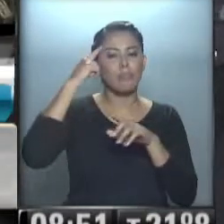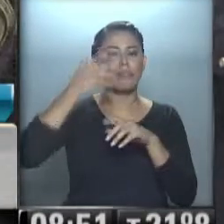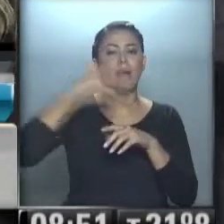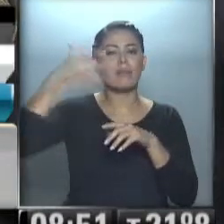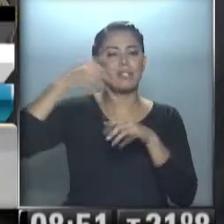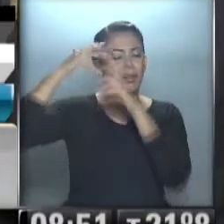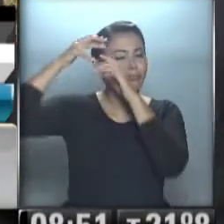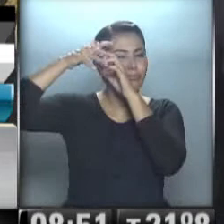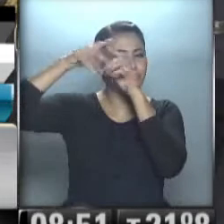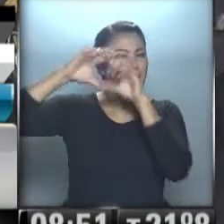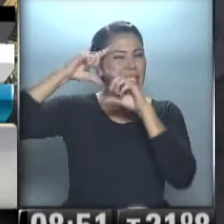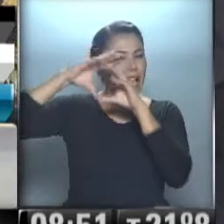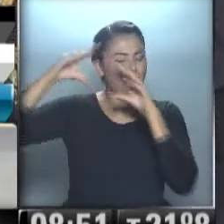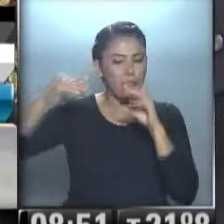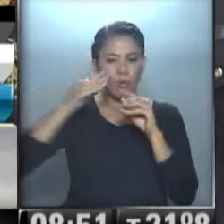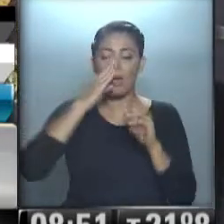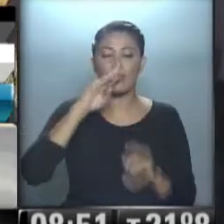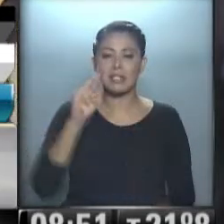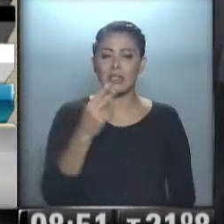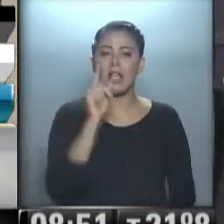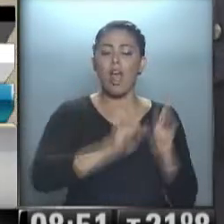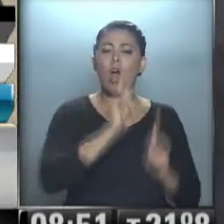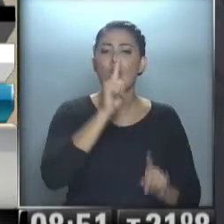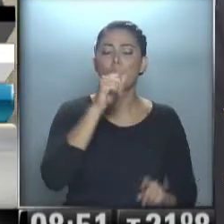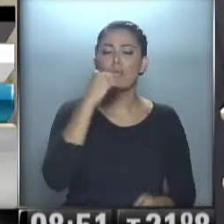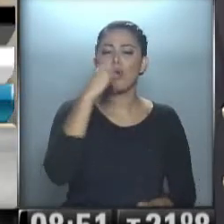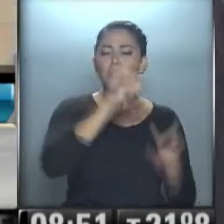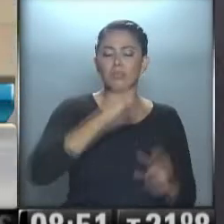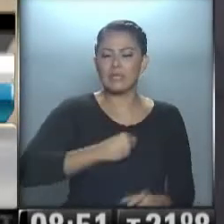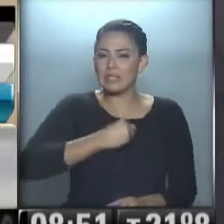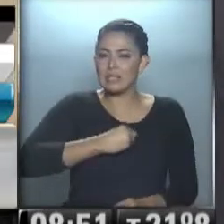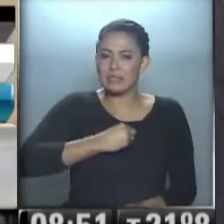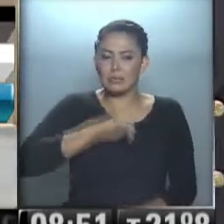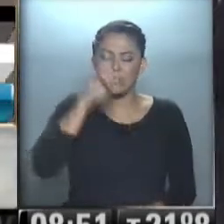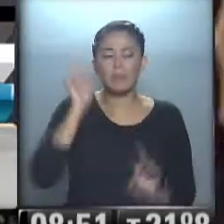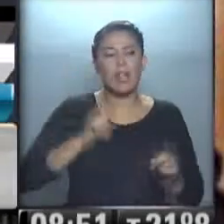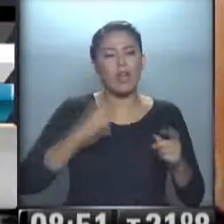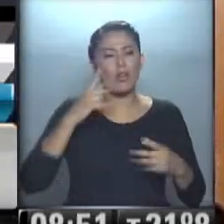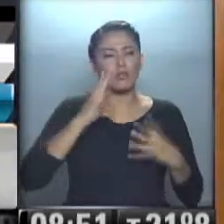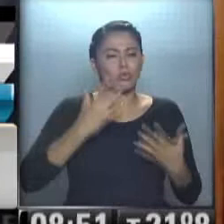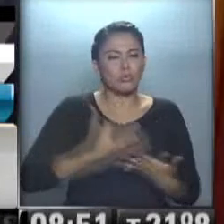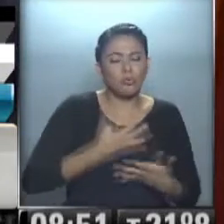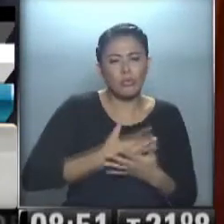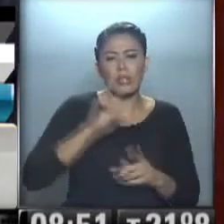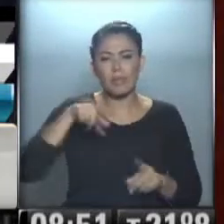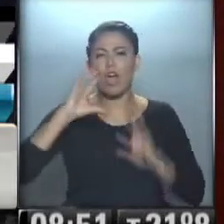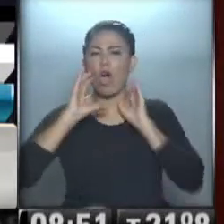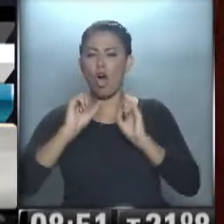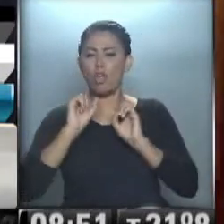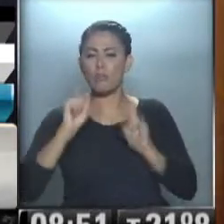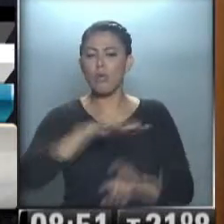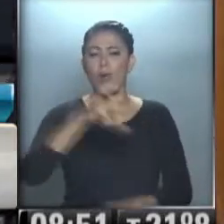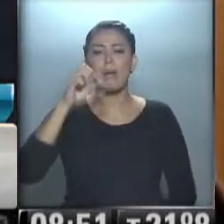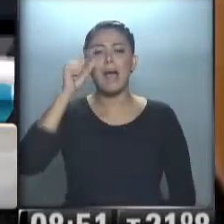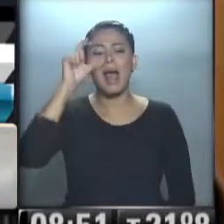masivo su partida reflotó sentimientos nacionalistas en israel y una mezcla de dolor y de odio entre los palestinos que lo